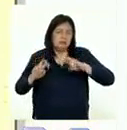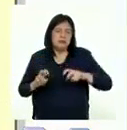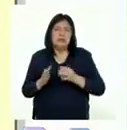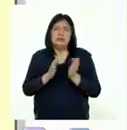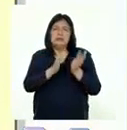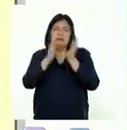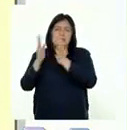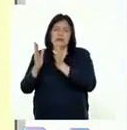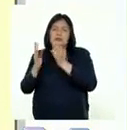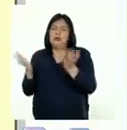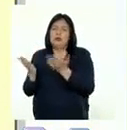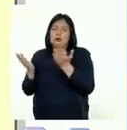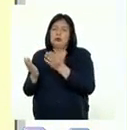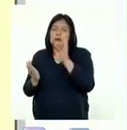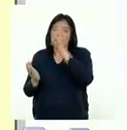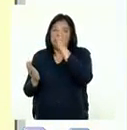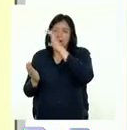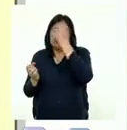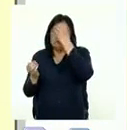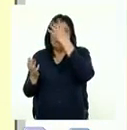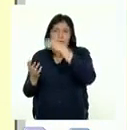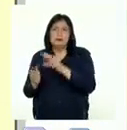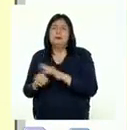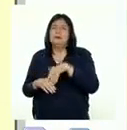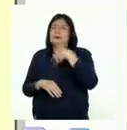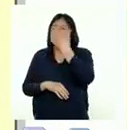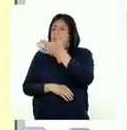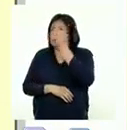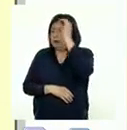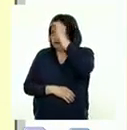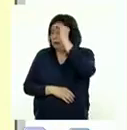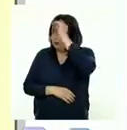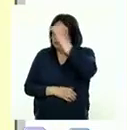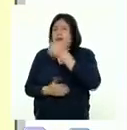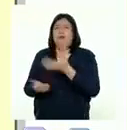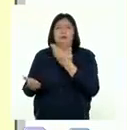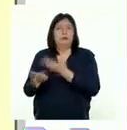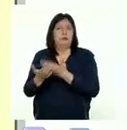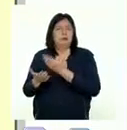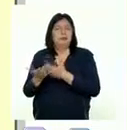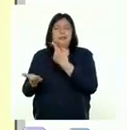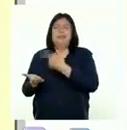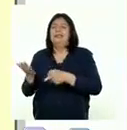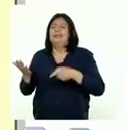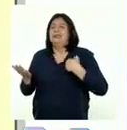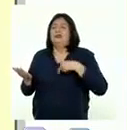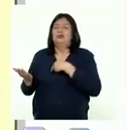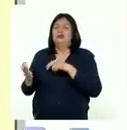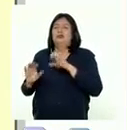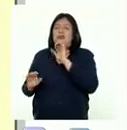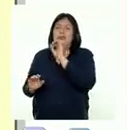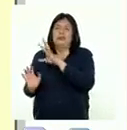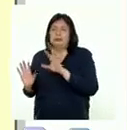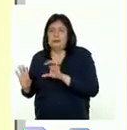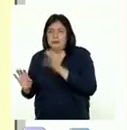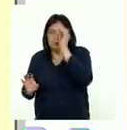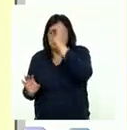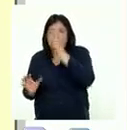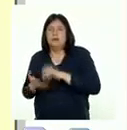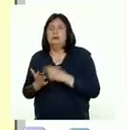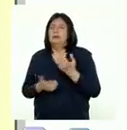las fuentes que consultaremos para dar una opinión fundamentada y la postura que asumiremos,